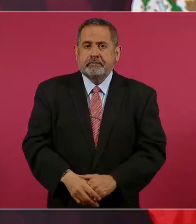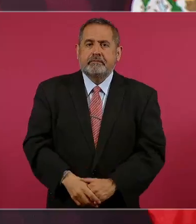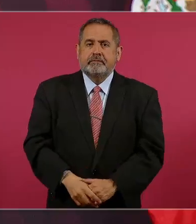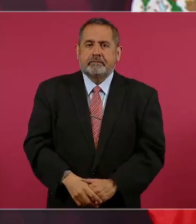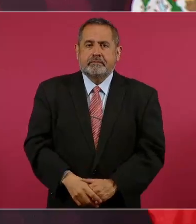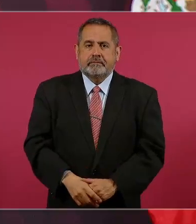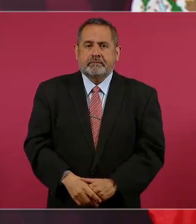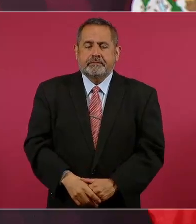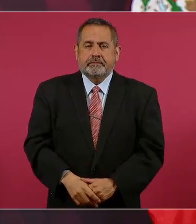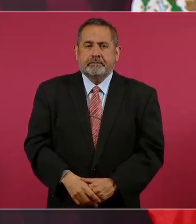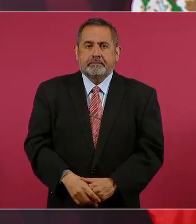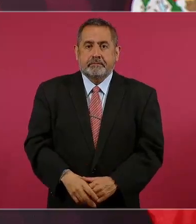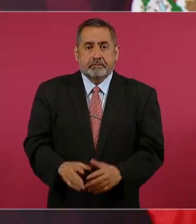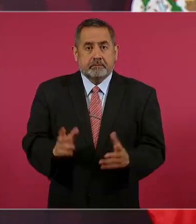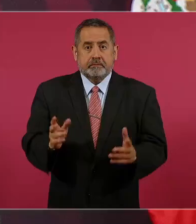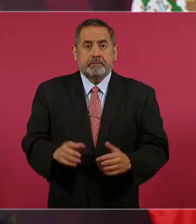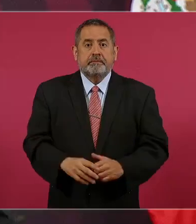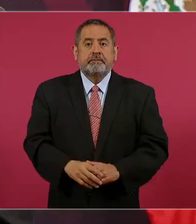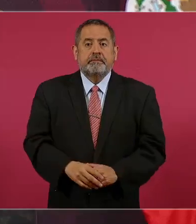Entonces,